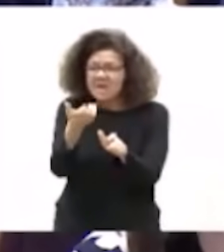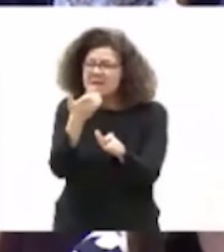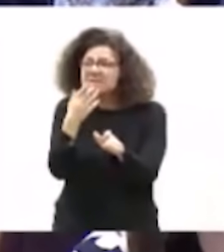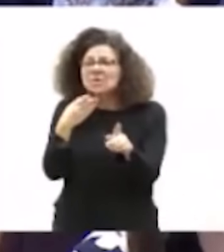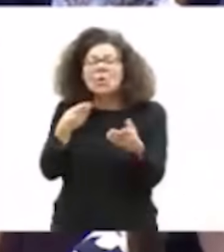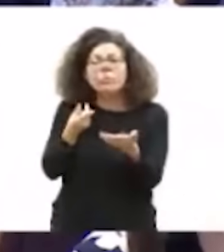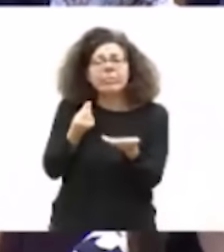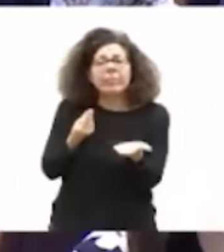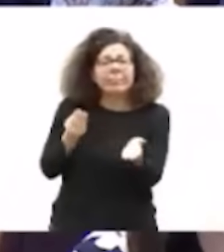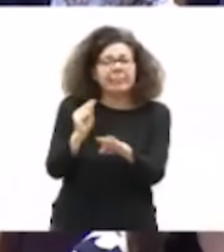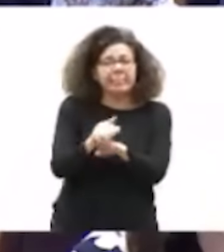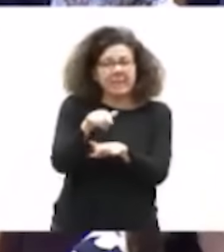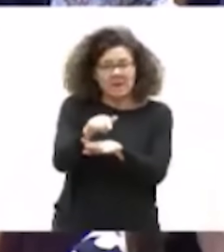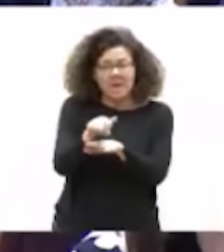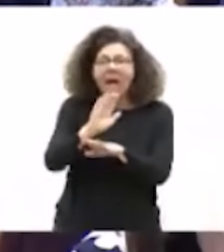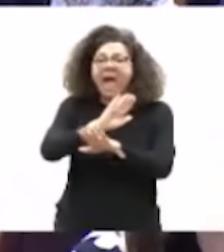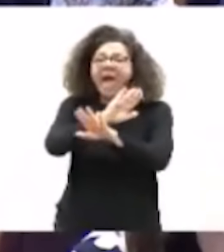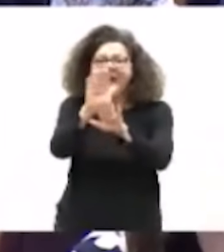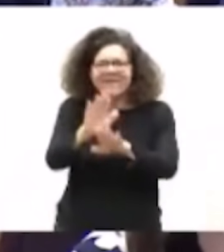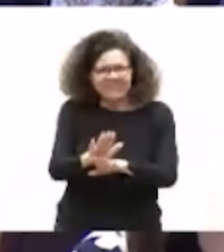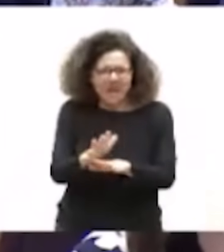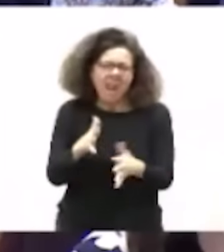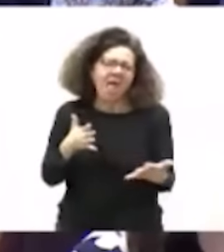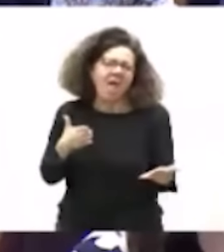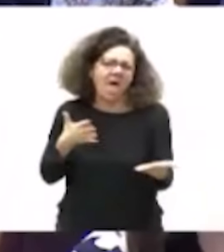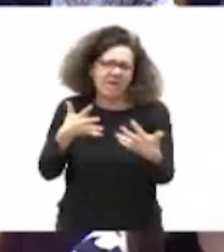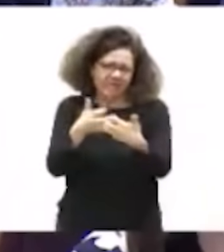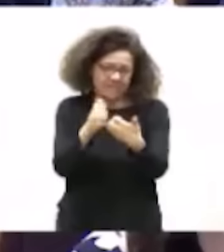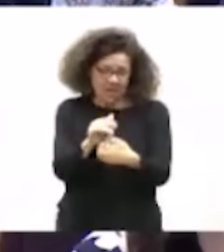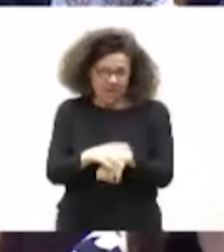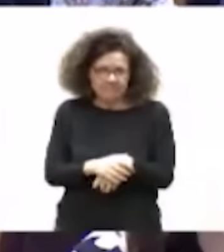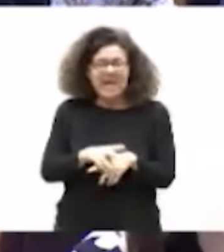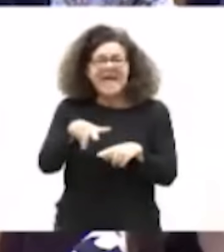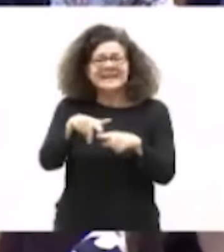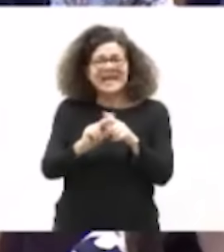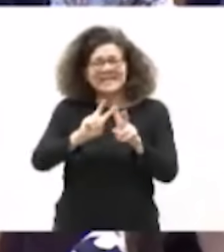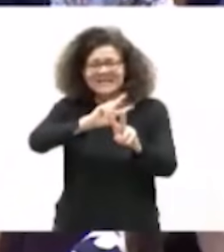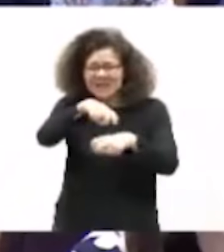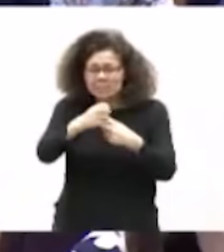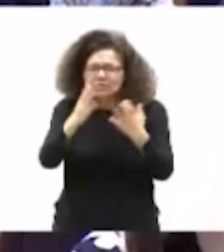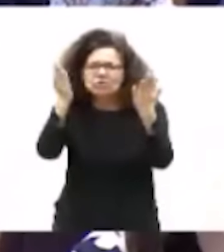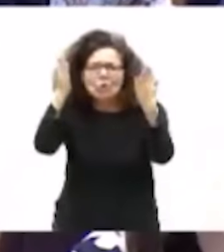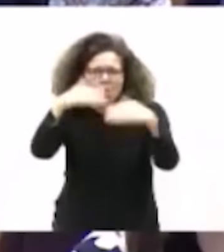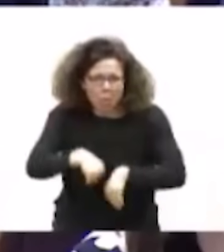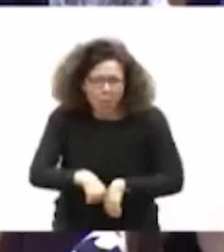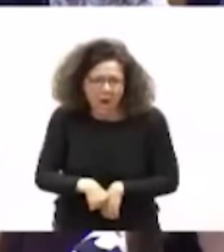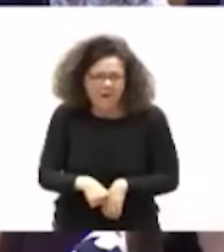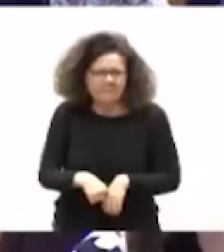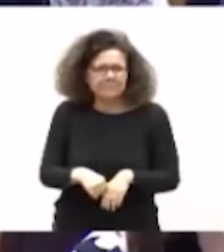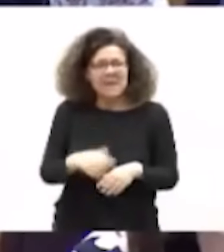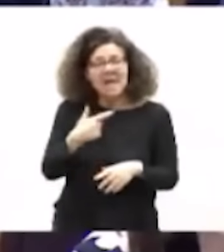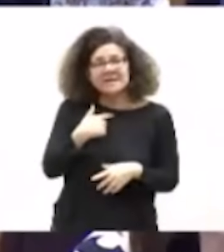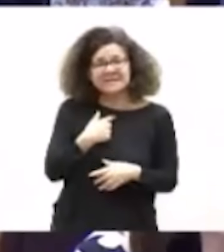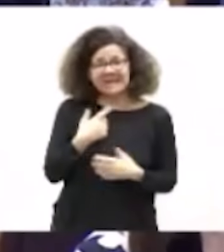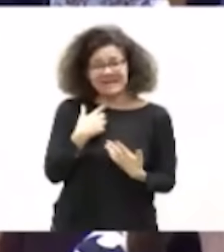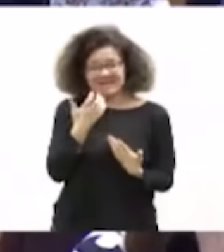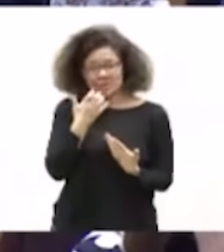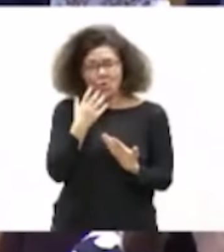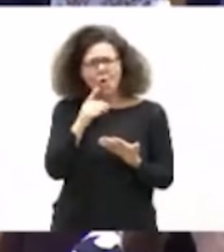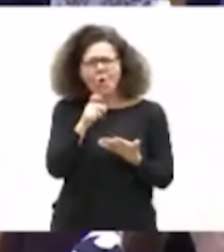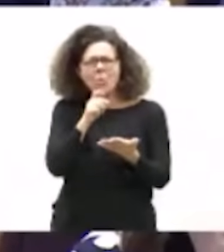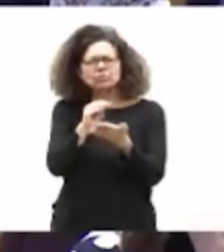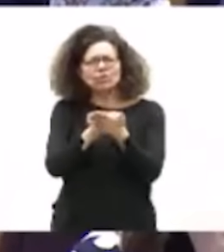mantenimiento, las incidencias acaban en accidentes. Talleres que carecen de repuestos para reparar trenes, quitan las piezas de unos para ponérselo a